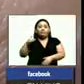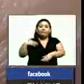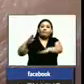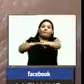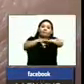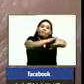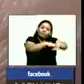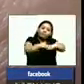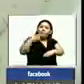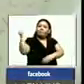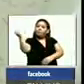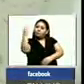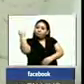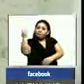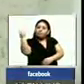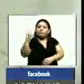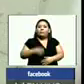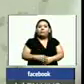emitido una alerta.